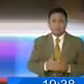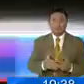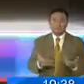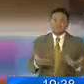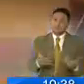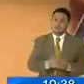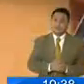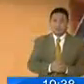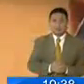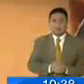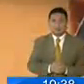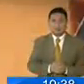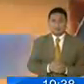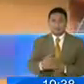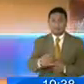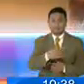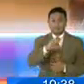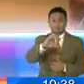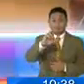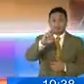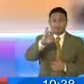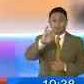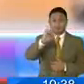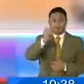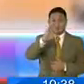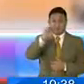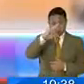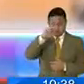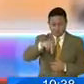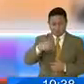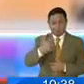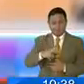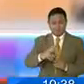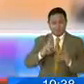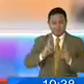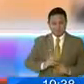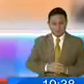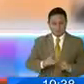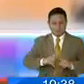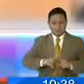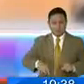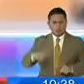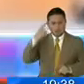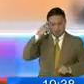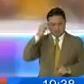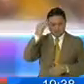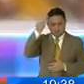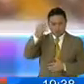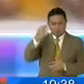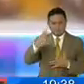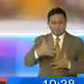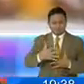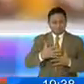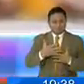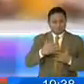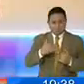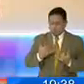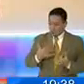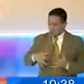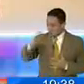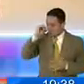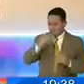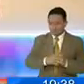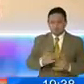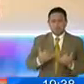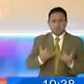pulmón. Cristina también fue diagnosticada con cáncer. Pese a ello, su rostro se ilumina cuando piensa en el futuro y las lecciones aprendidas.